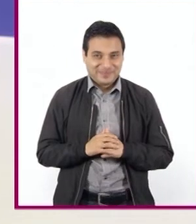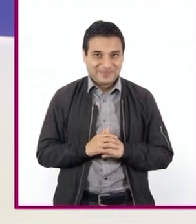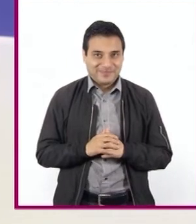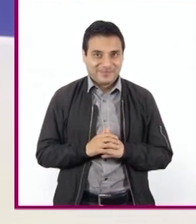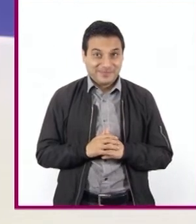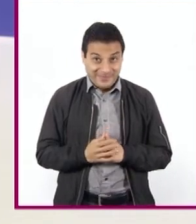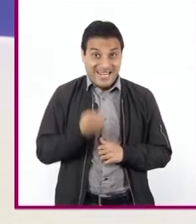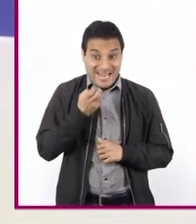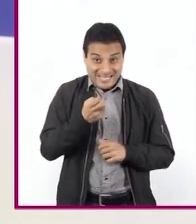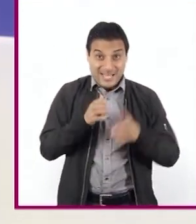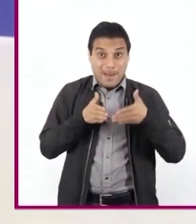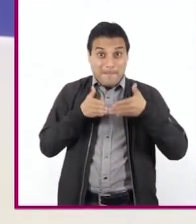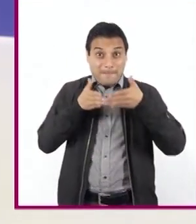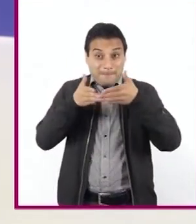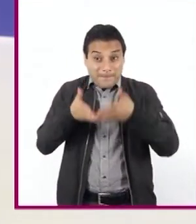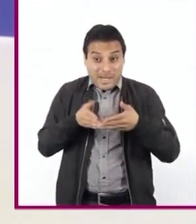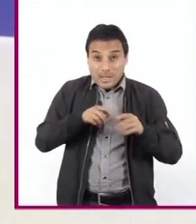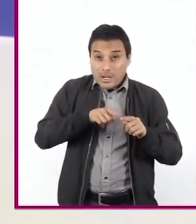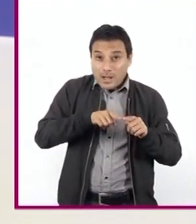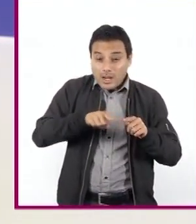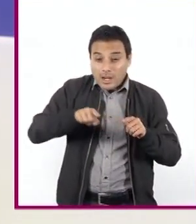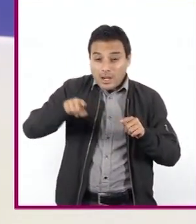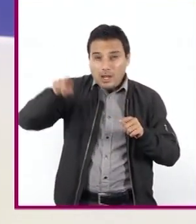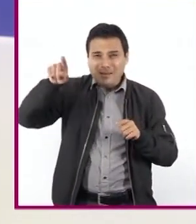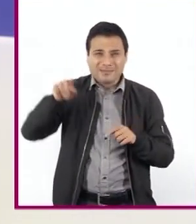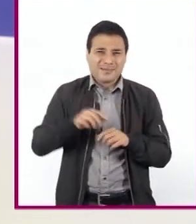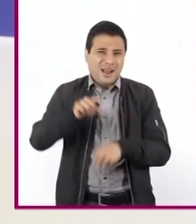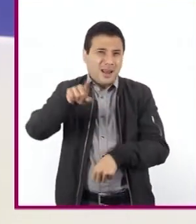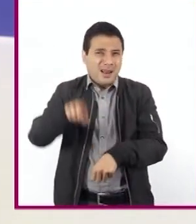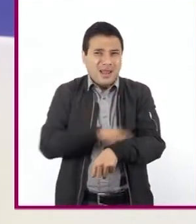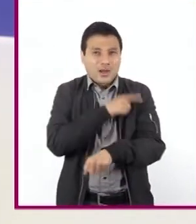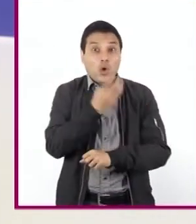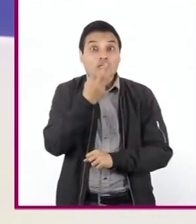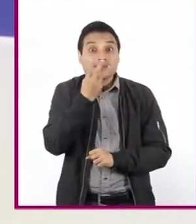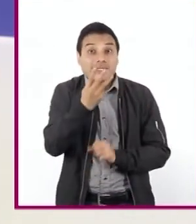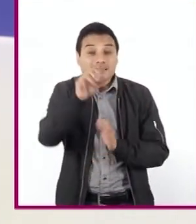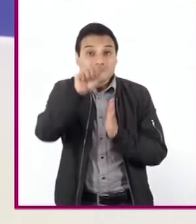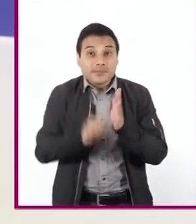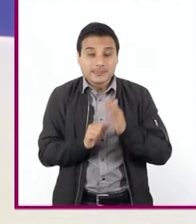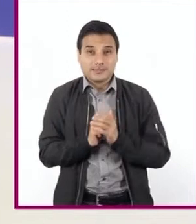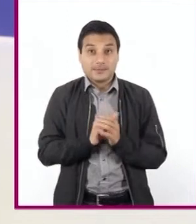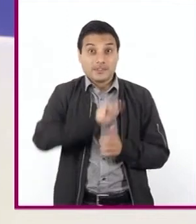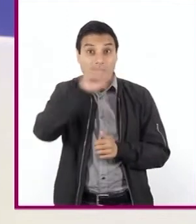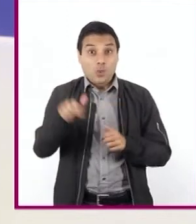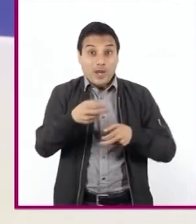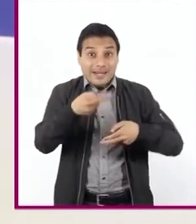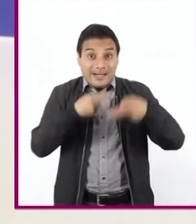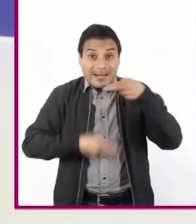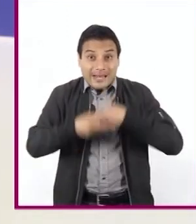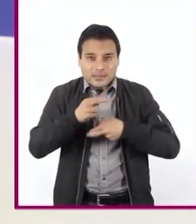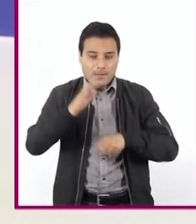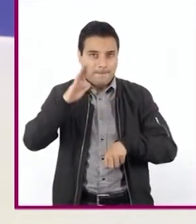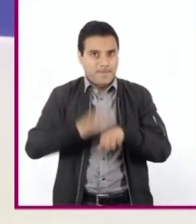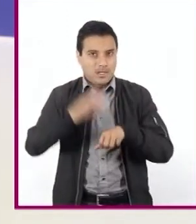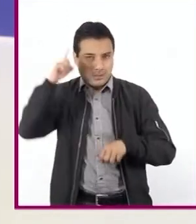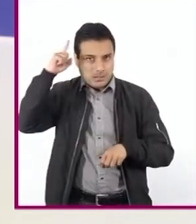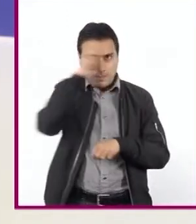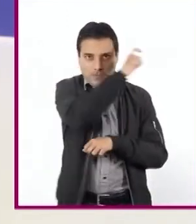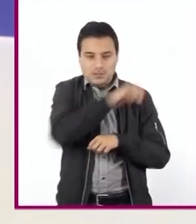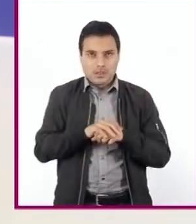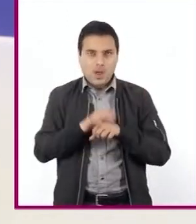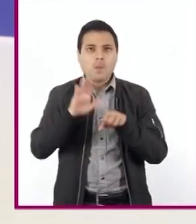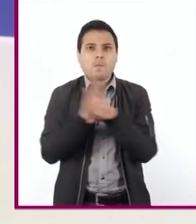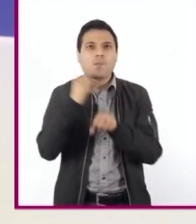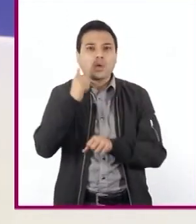Este trayecto era largo y duraba 3 meses, y el regreso era más complicado, pues el